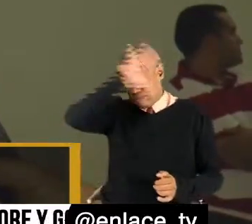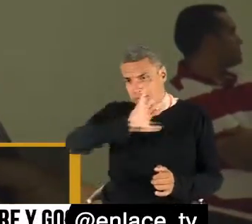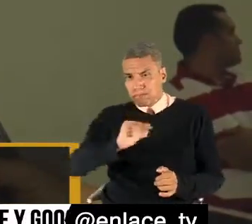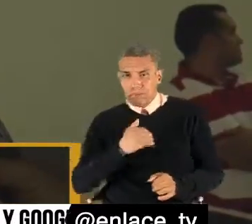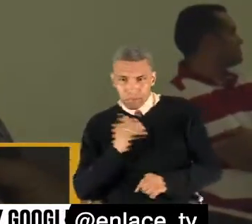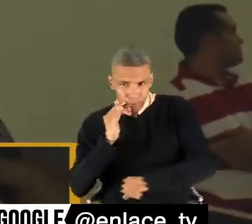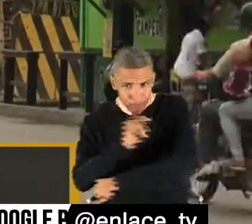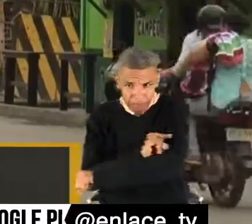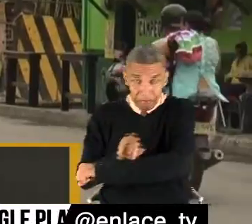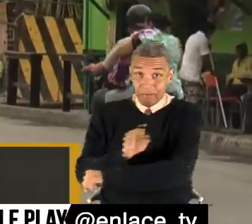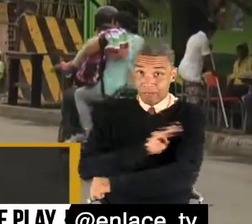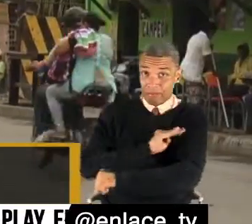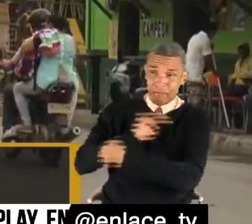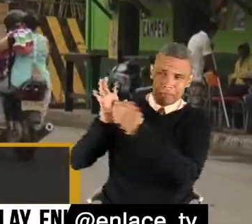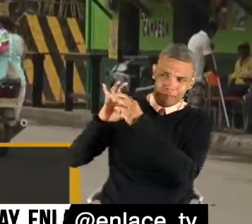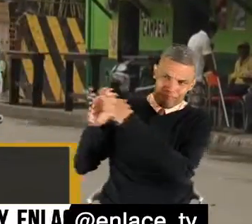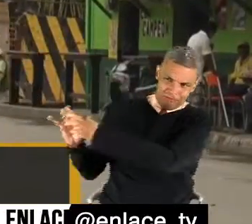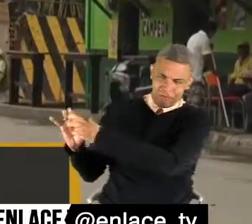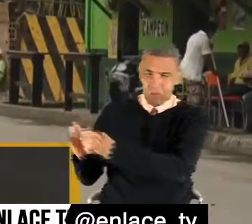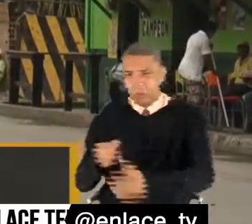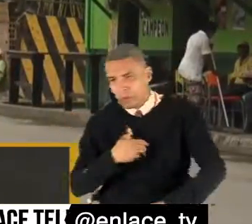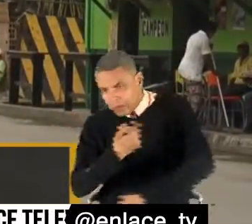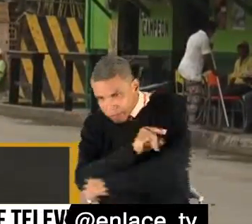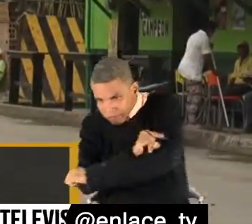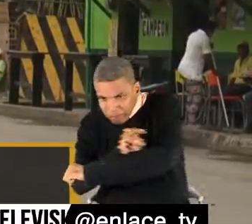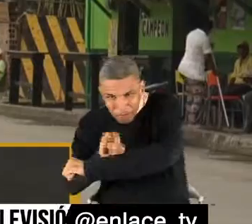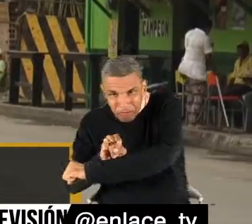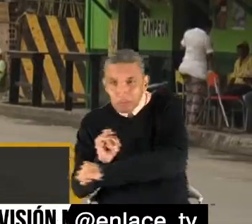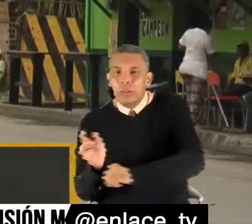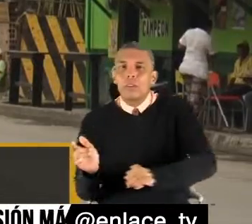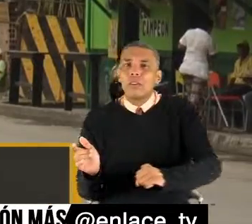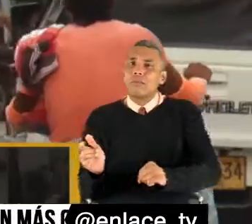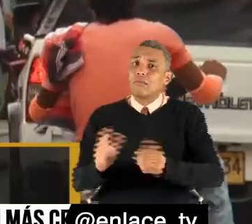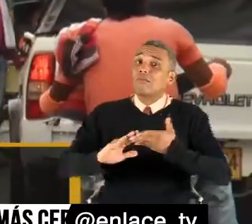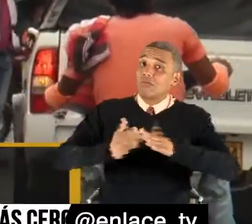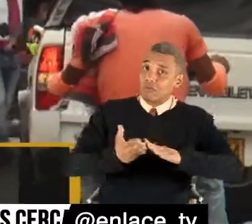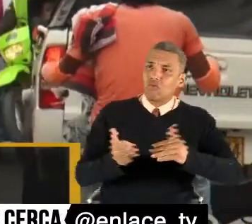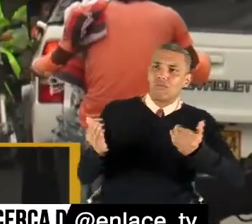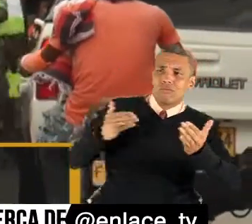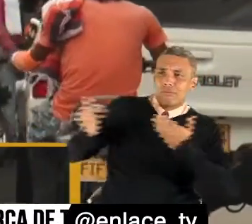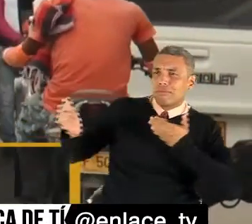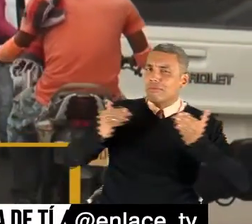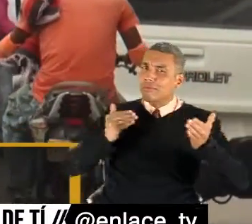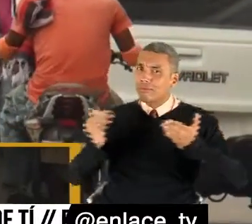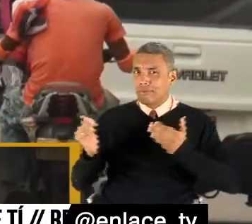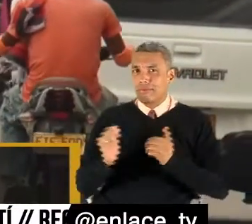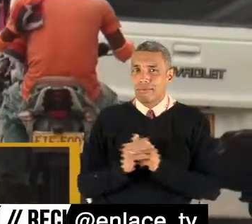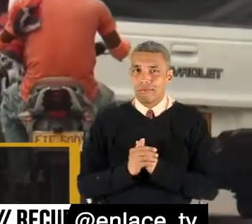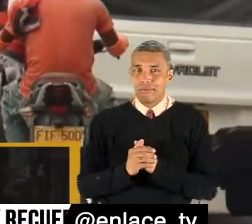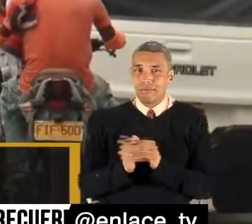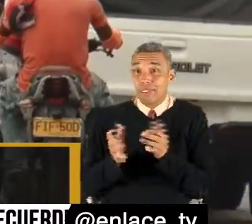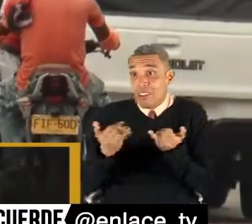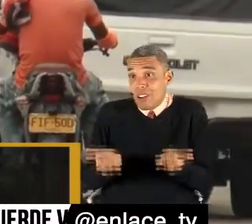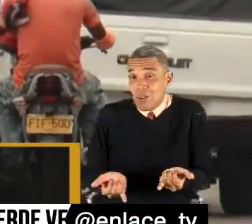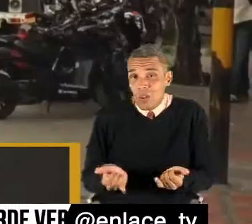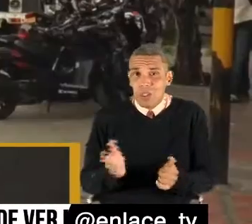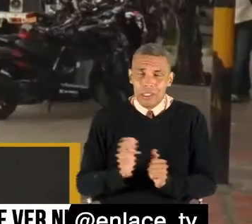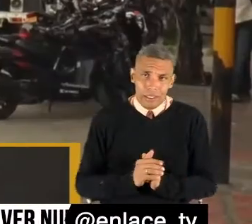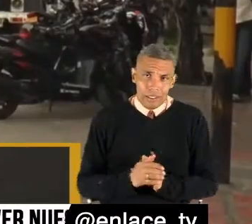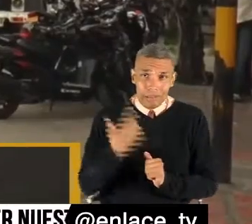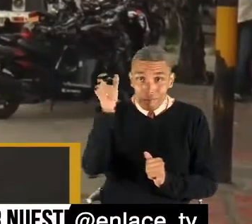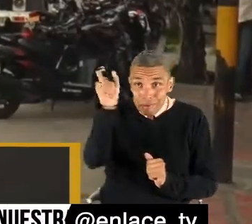muy importante en la sociedad de generar confianza entre la comunidad de las instituciones, y nos cae esto como un baldado de agua fría, pero no